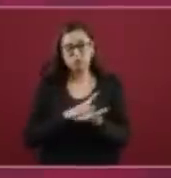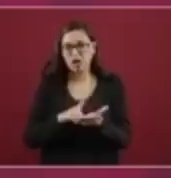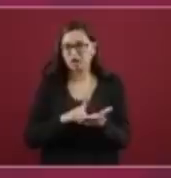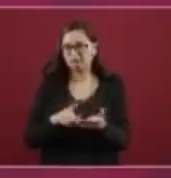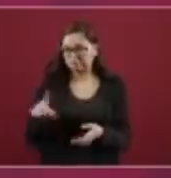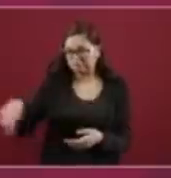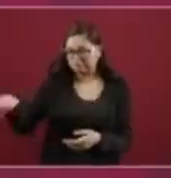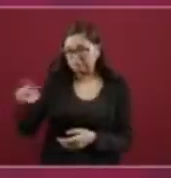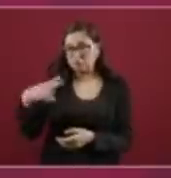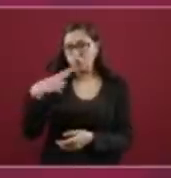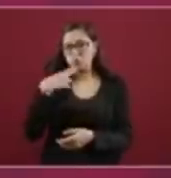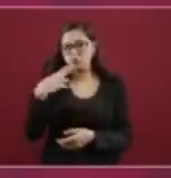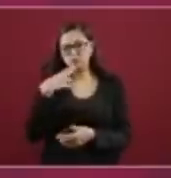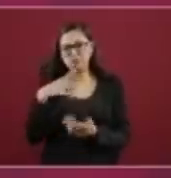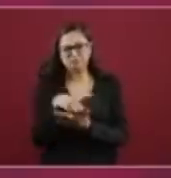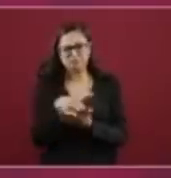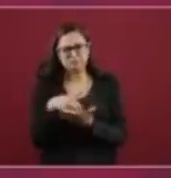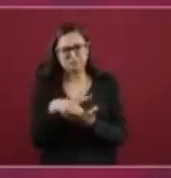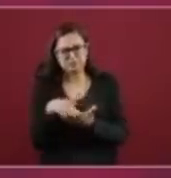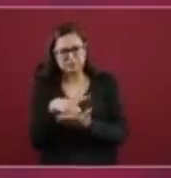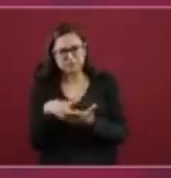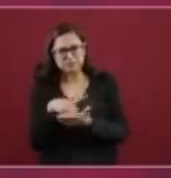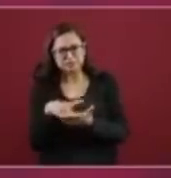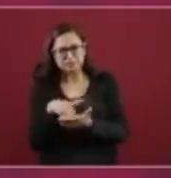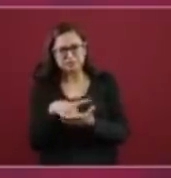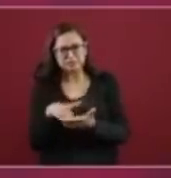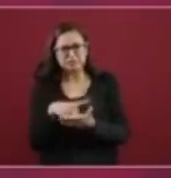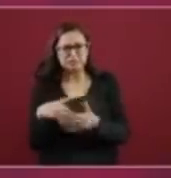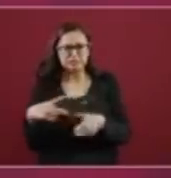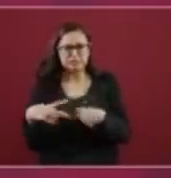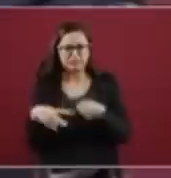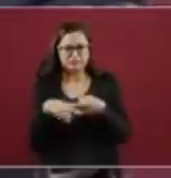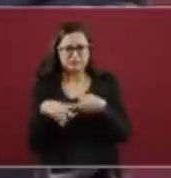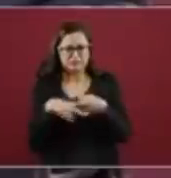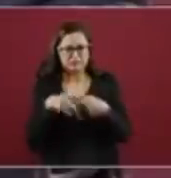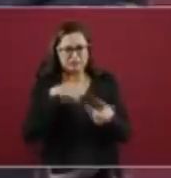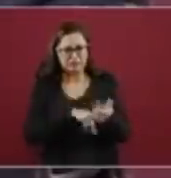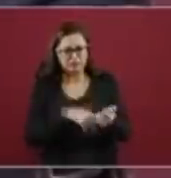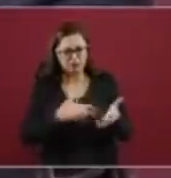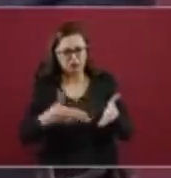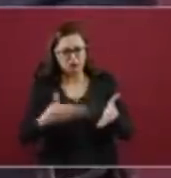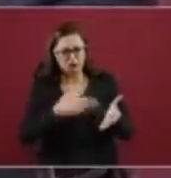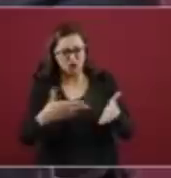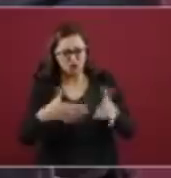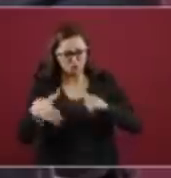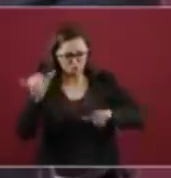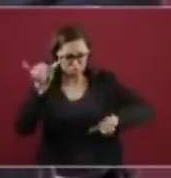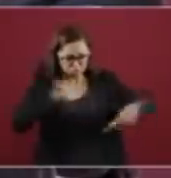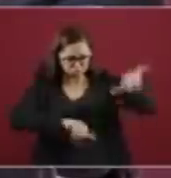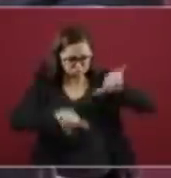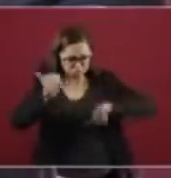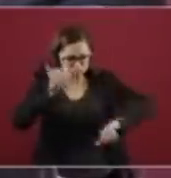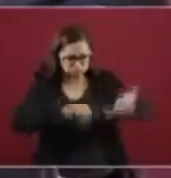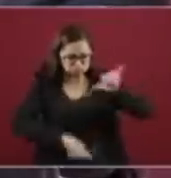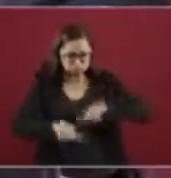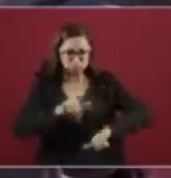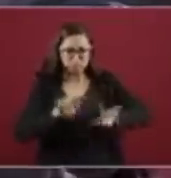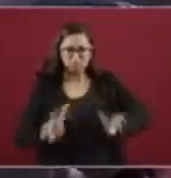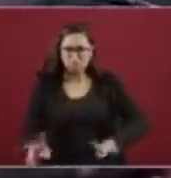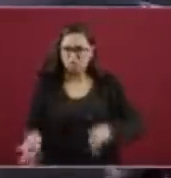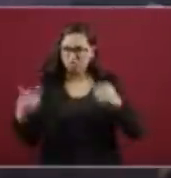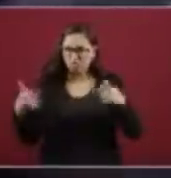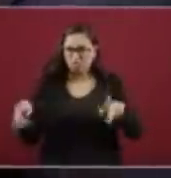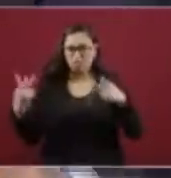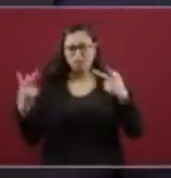consumiendo, el cristal, las famosas cocinas. Entonces, queremos,